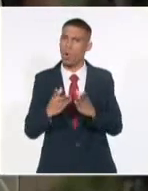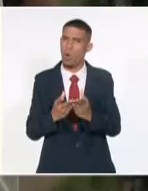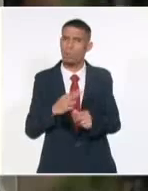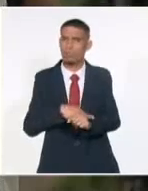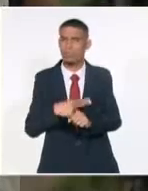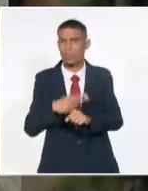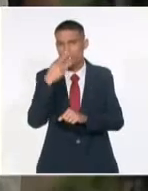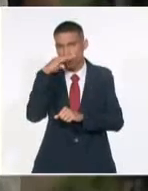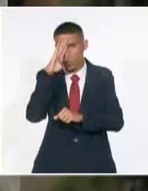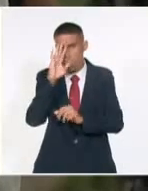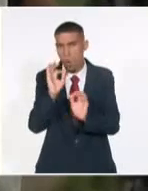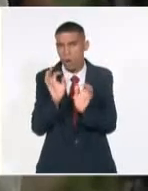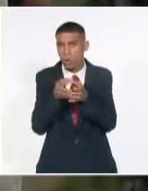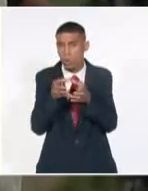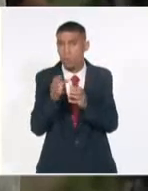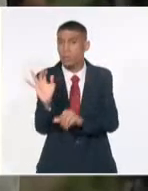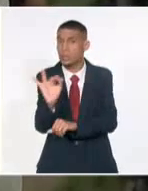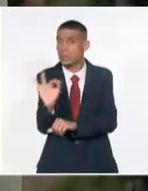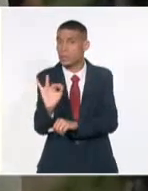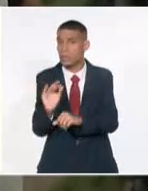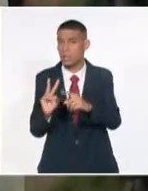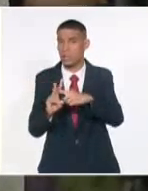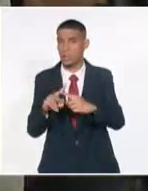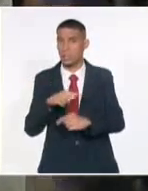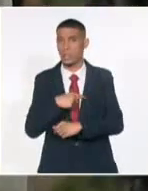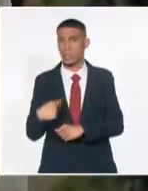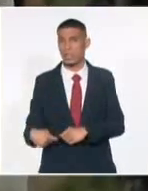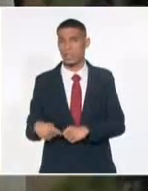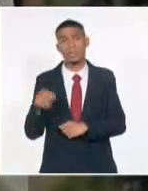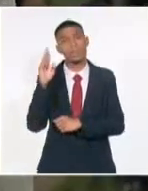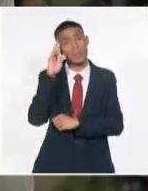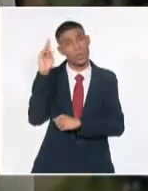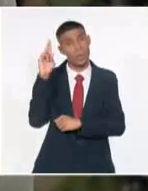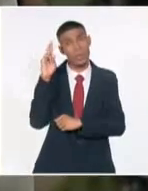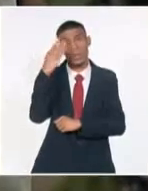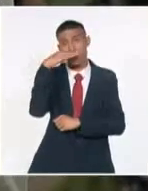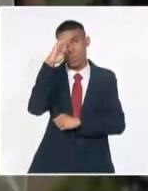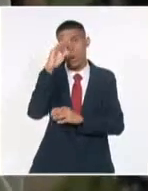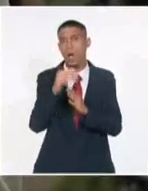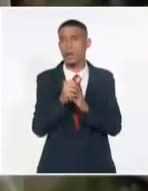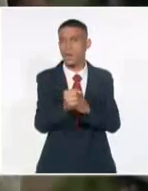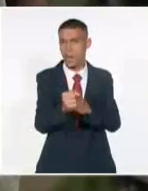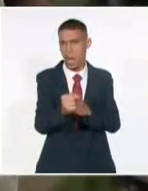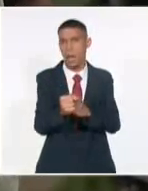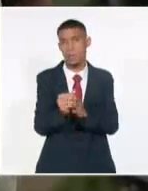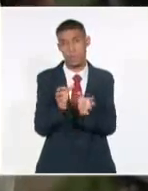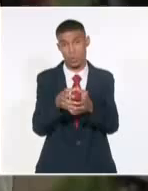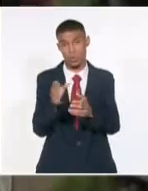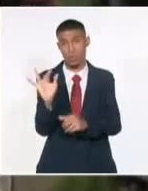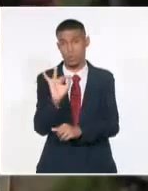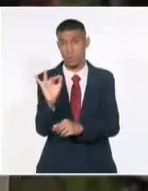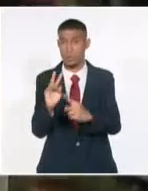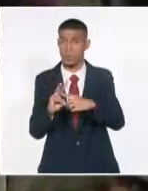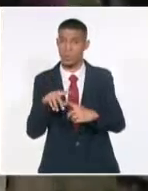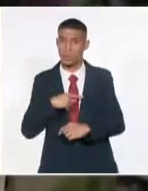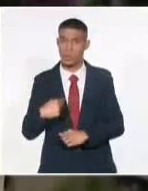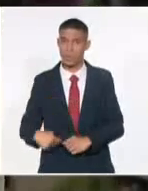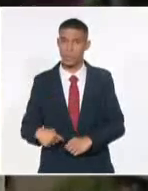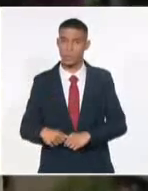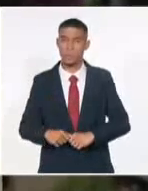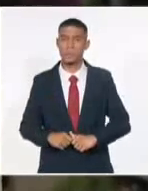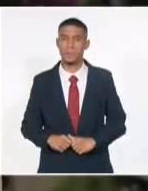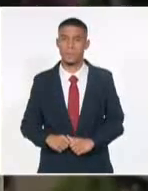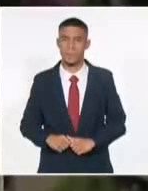Cuba del grupo, presidiendo el grupo 77 más China, más el movimiento no alineado, es